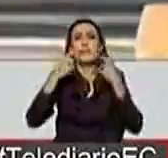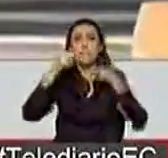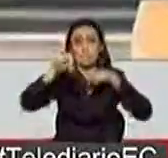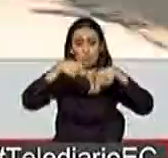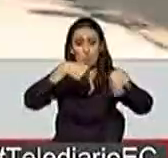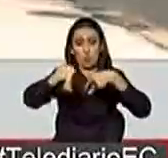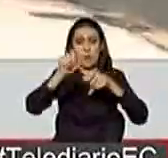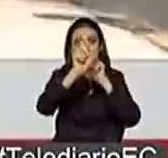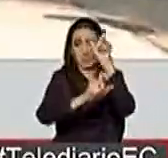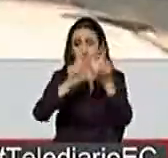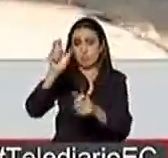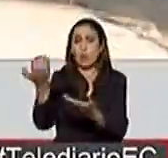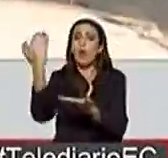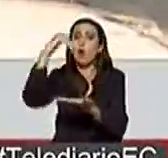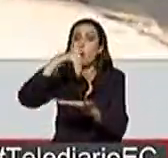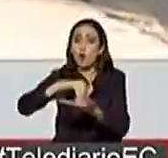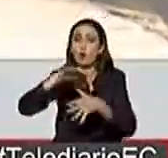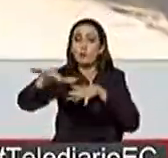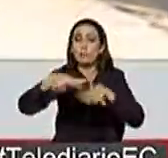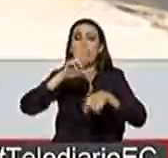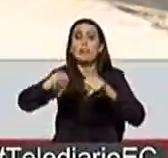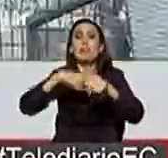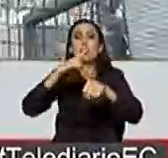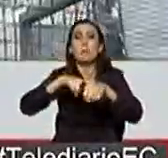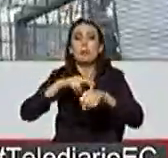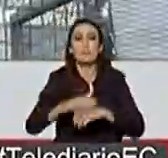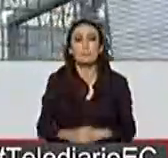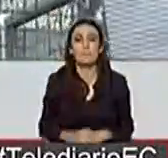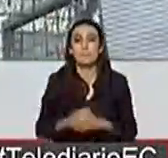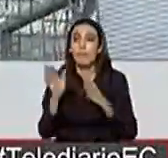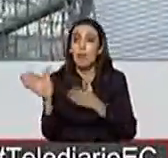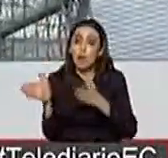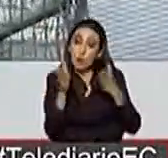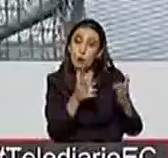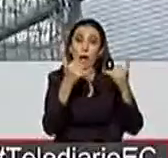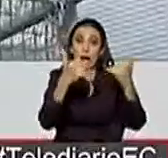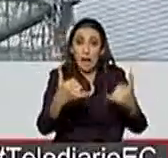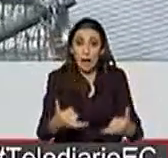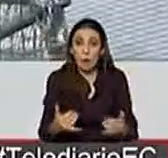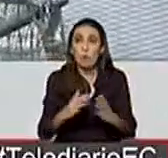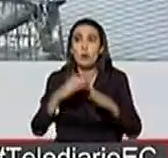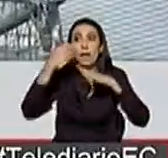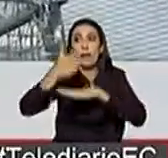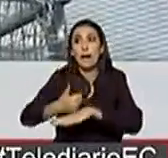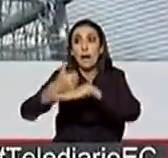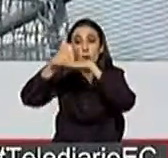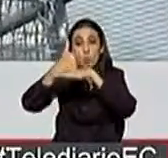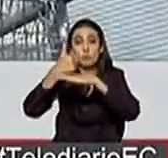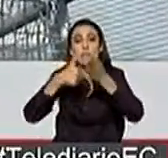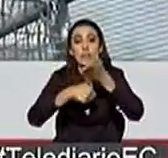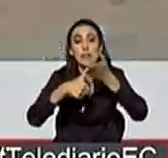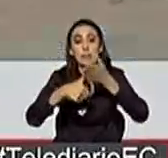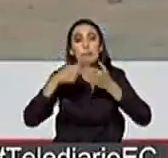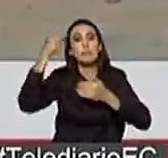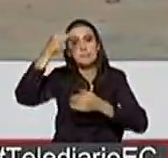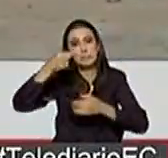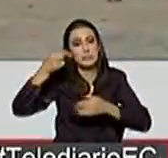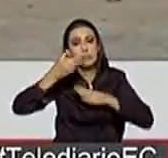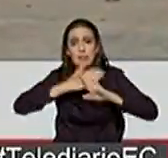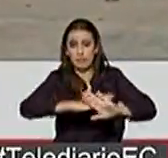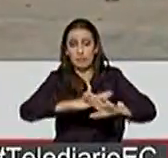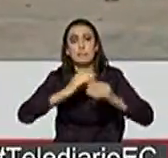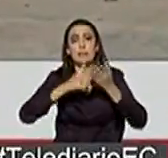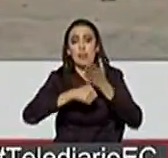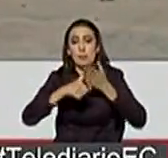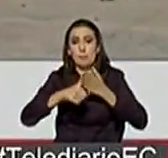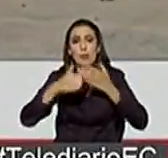ciudadanía vuelven de a poco a la normalidad por otra parte hasta el momento las autoridades del ministerio de defensa y del comando